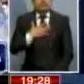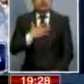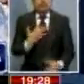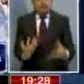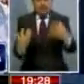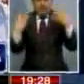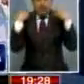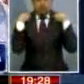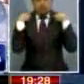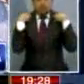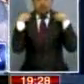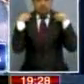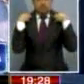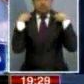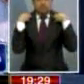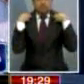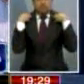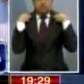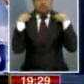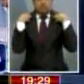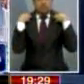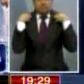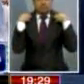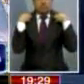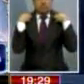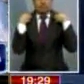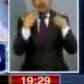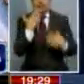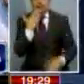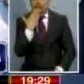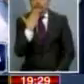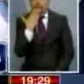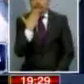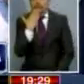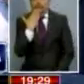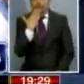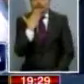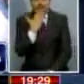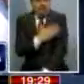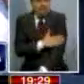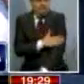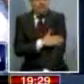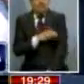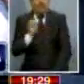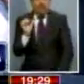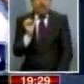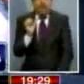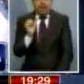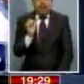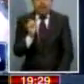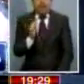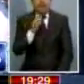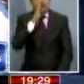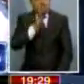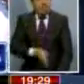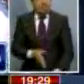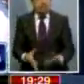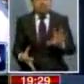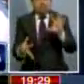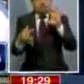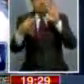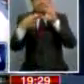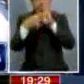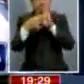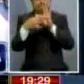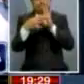responsabilidad y también con mucha fe en que tenemos que unirnos y sacar nuestro